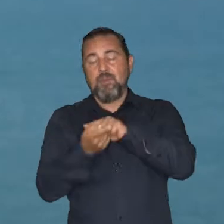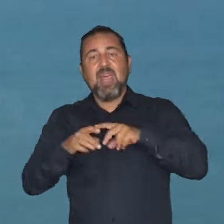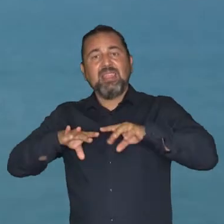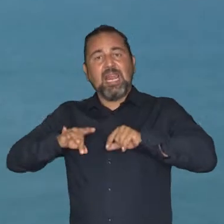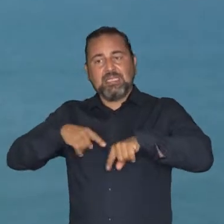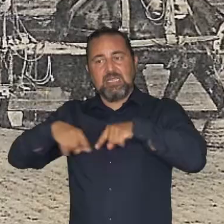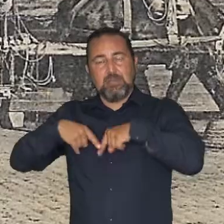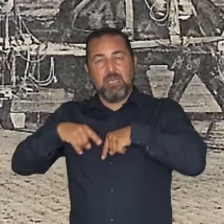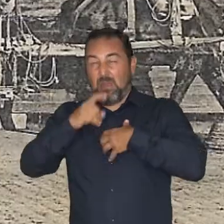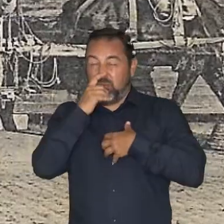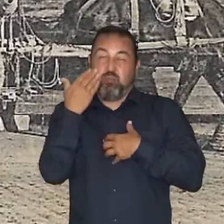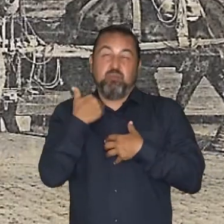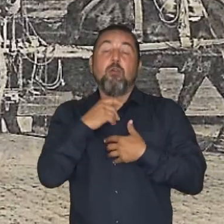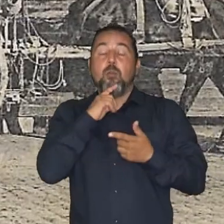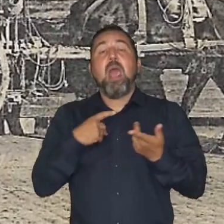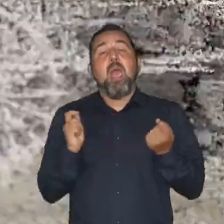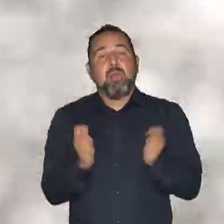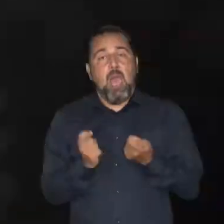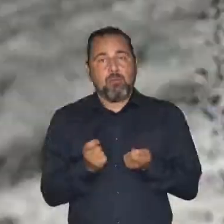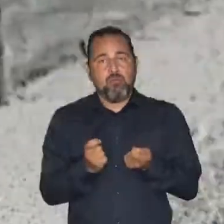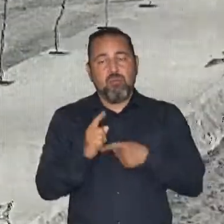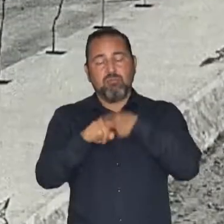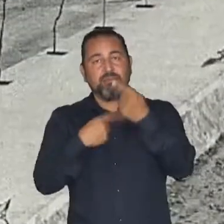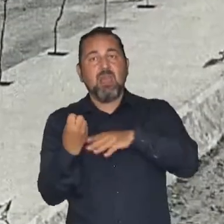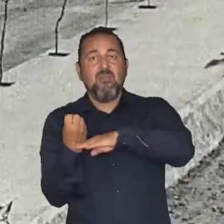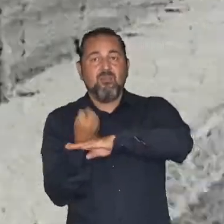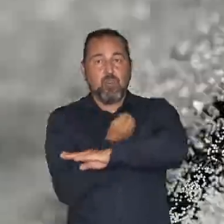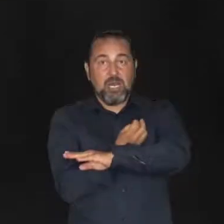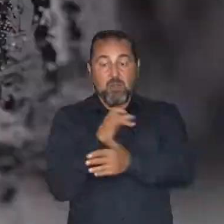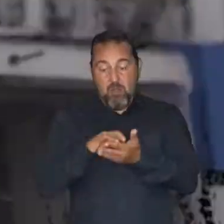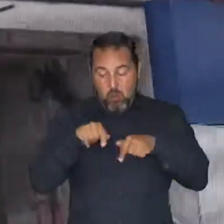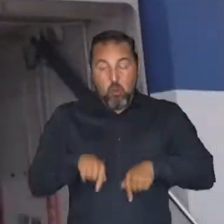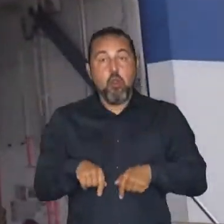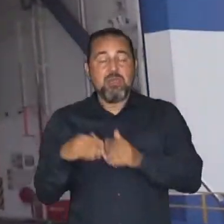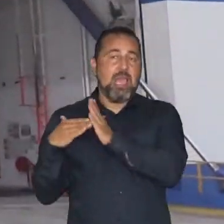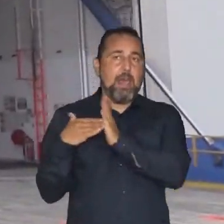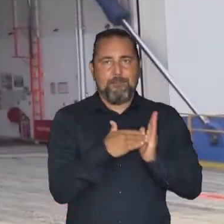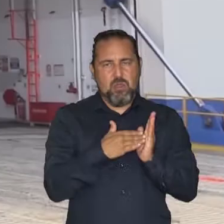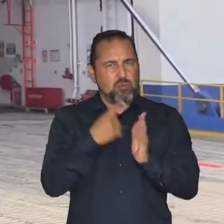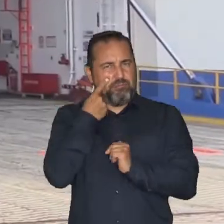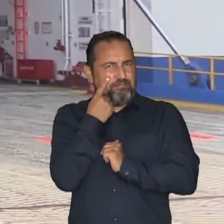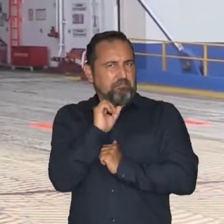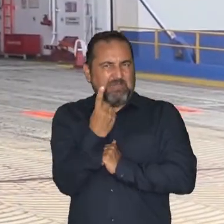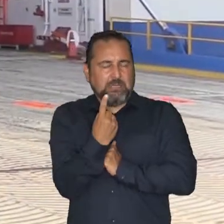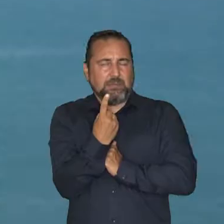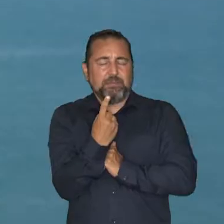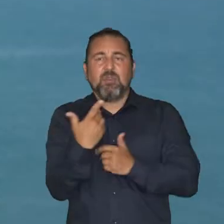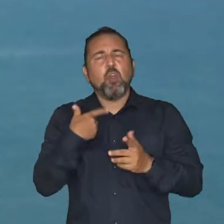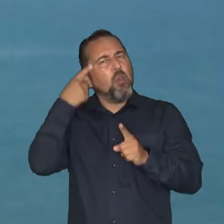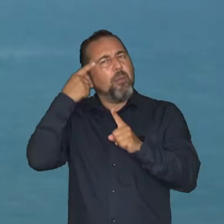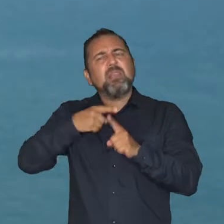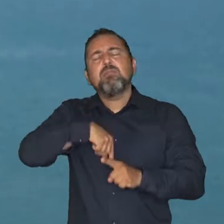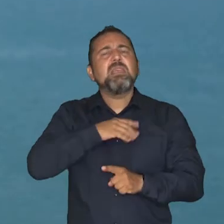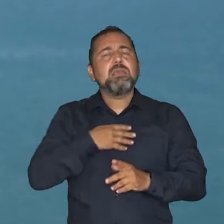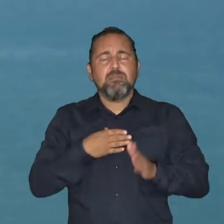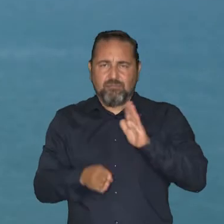transporte terrestre. En la antigüedad se realizaba a carro, posteriormente al ferrocarril y hoy en día a camión. La idea es